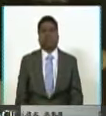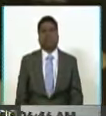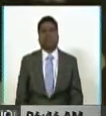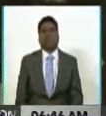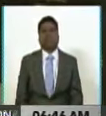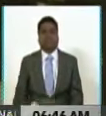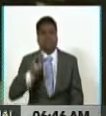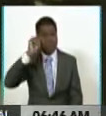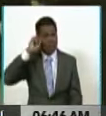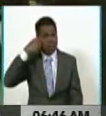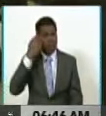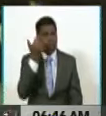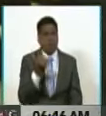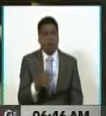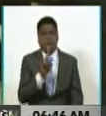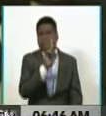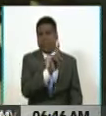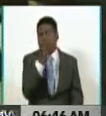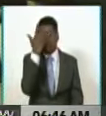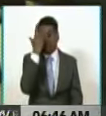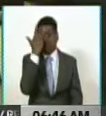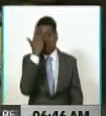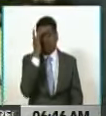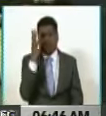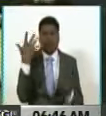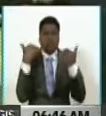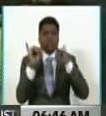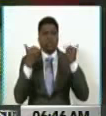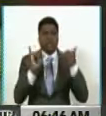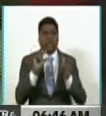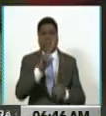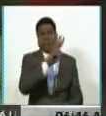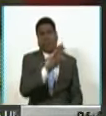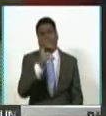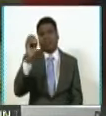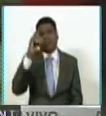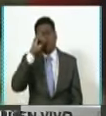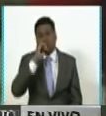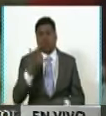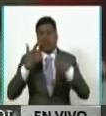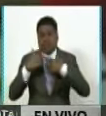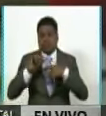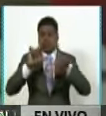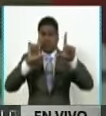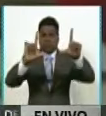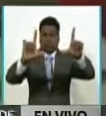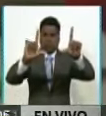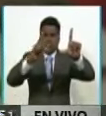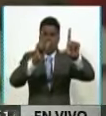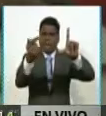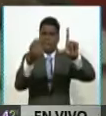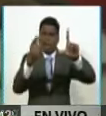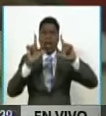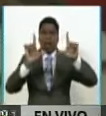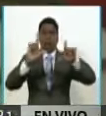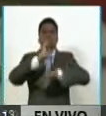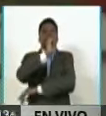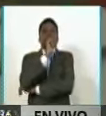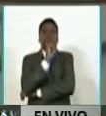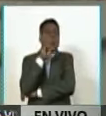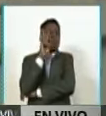Recordemos que hoy, 1 de febrero, el Estado venezolano celebra su bicentenario con una programación nacional para rememorar la gesta que marcó